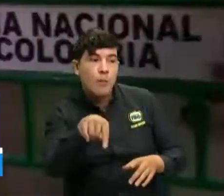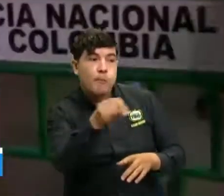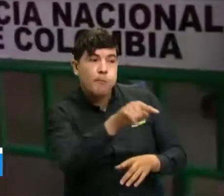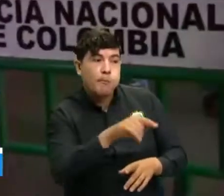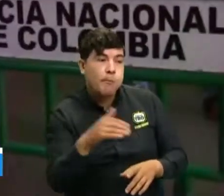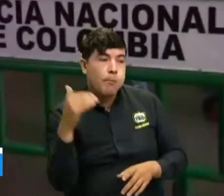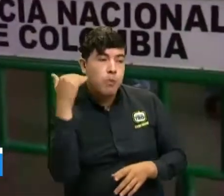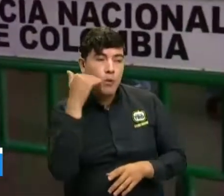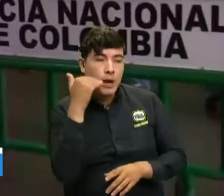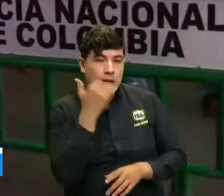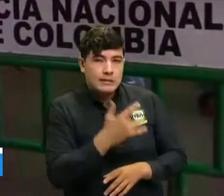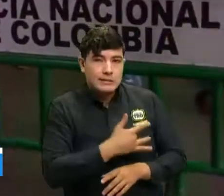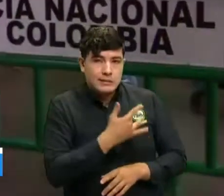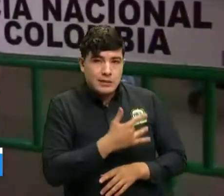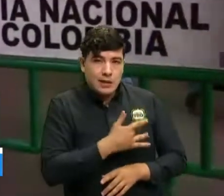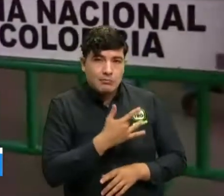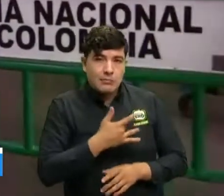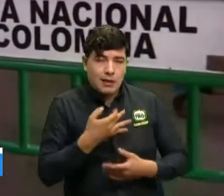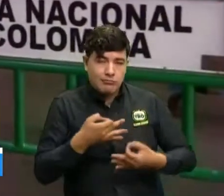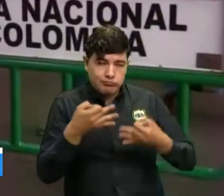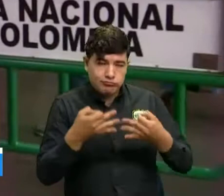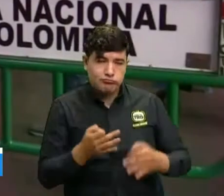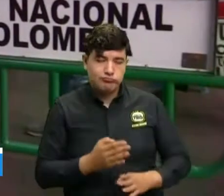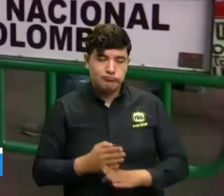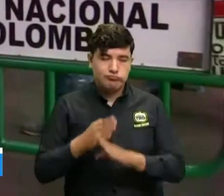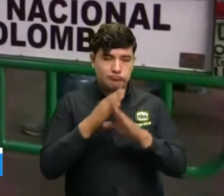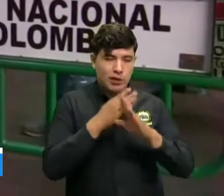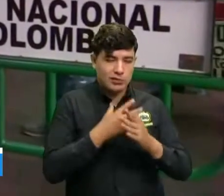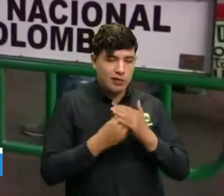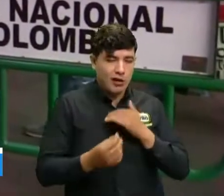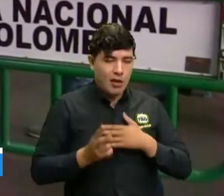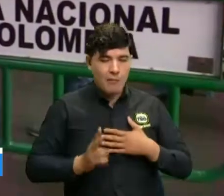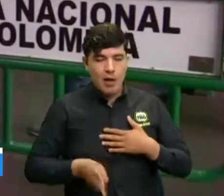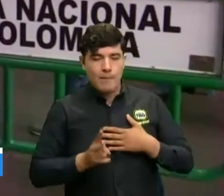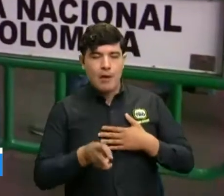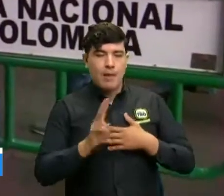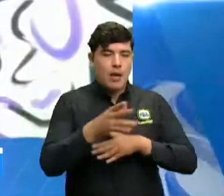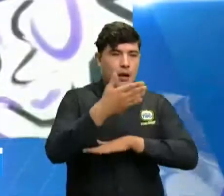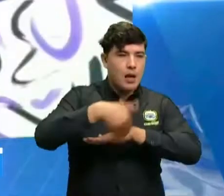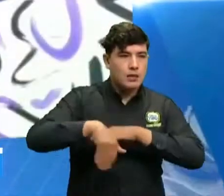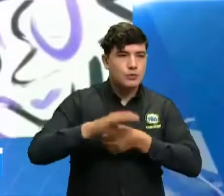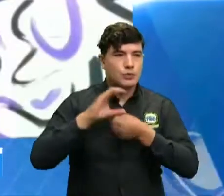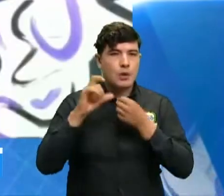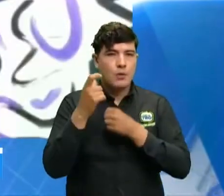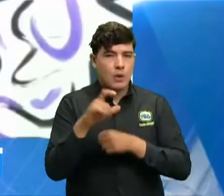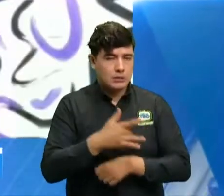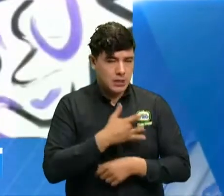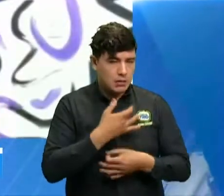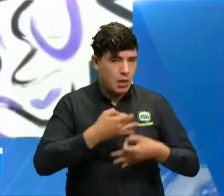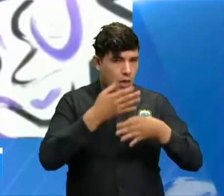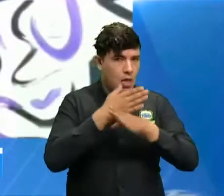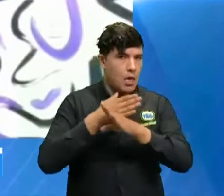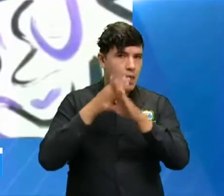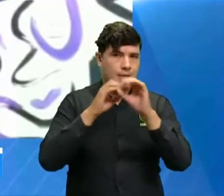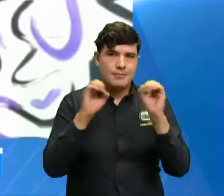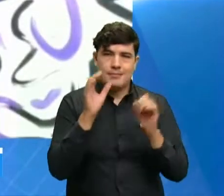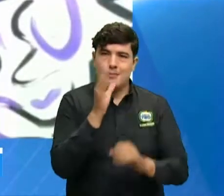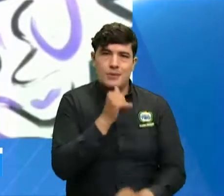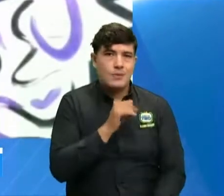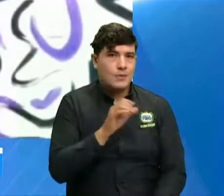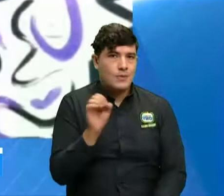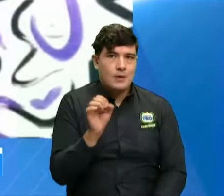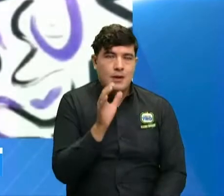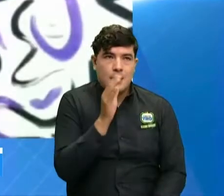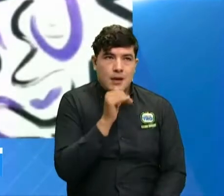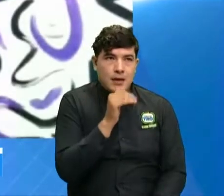se sienten seguras a la hora de caminar por las calles de la Perla del Norte. Plantear soluciones o propuestas que puedan mitigar